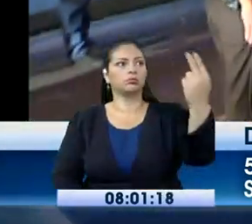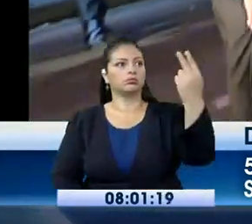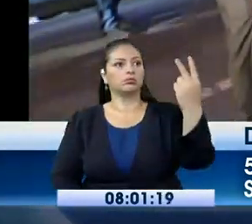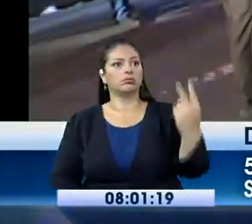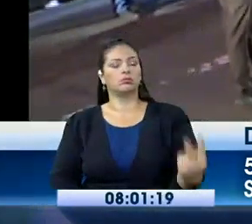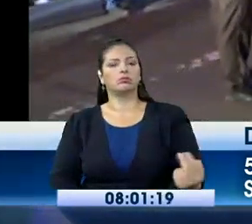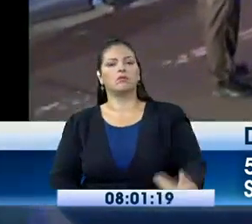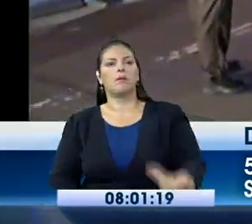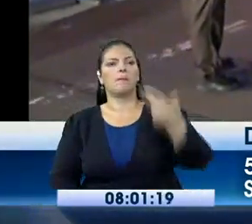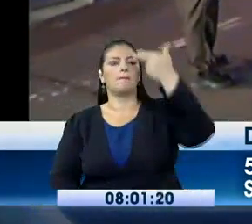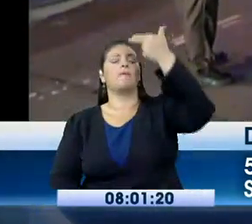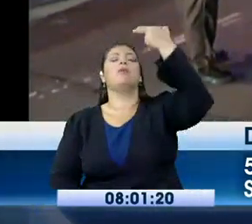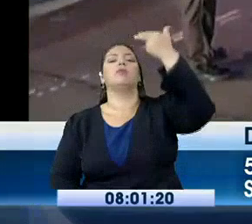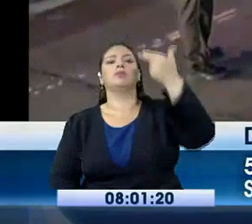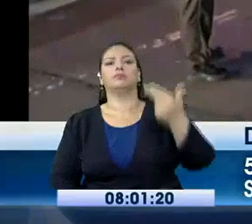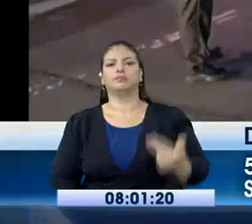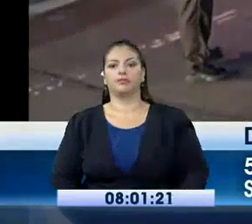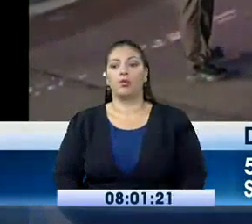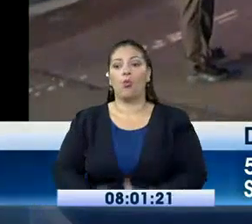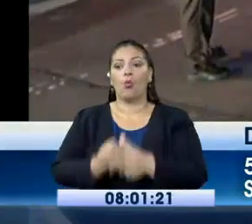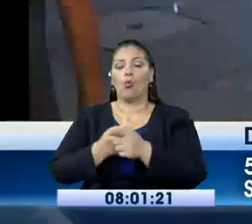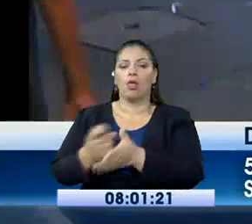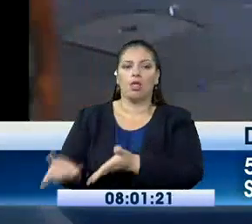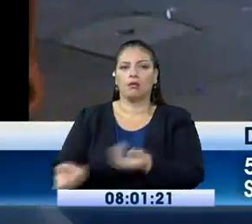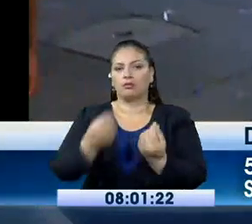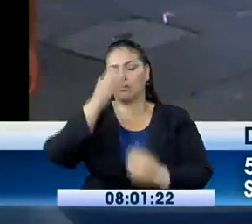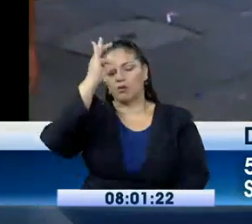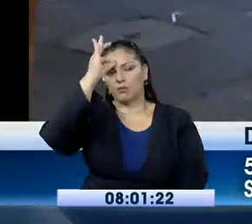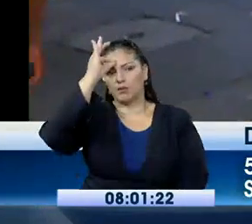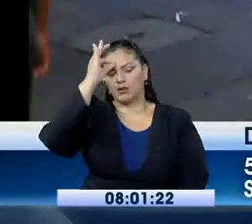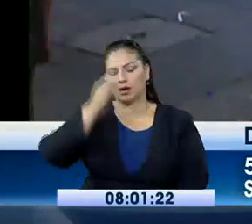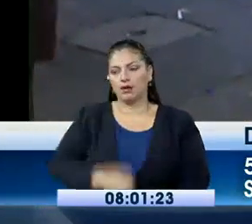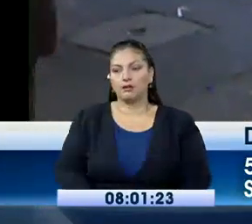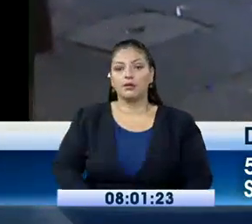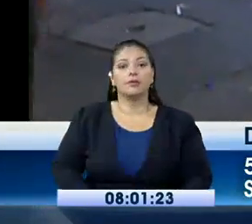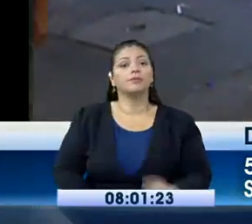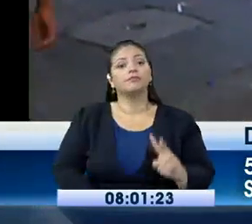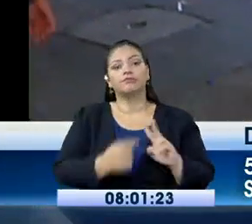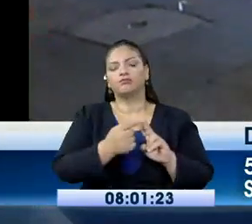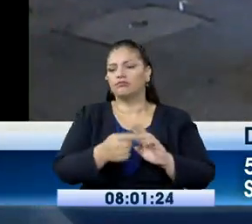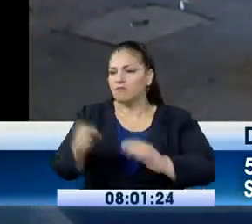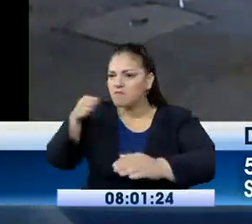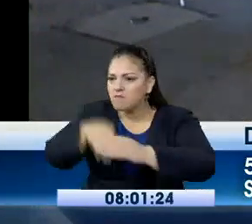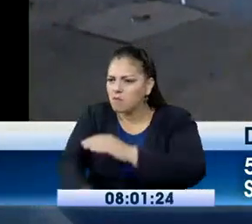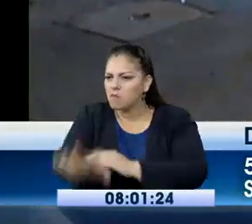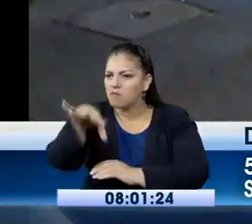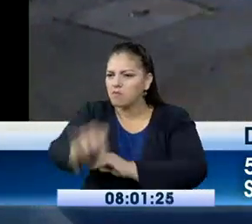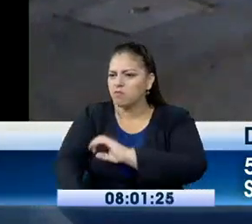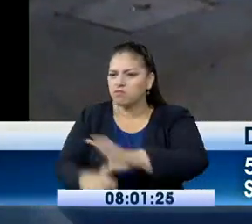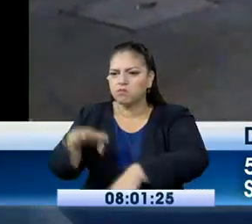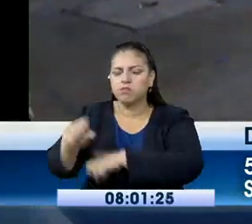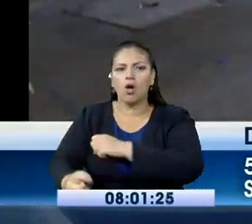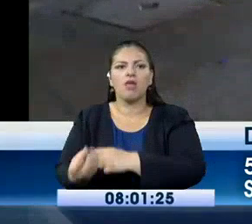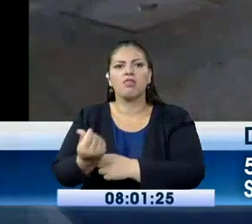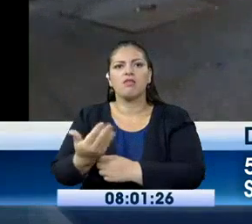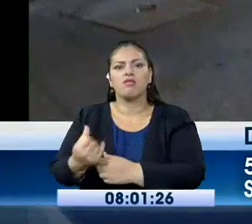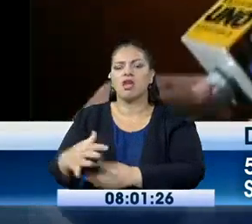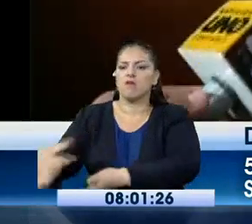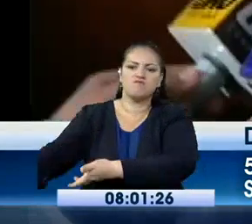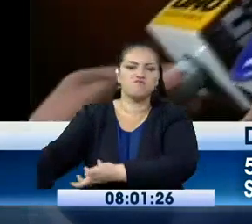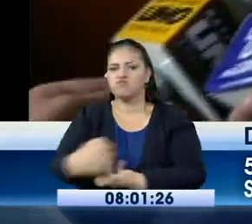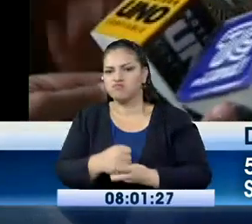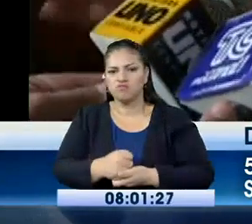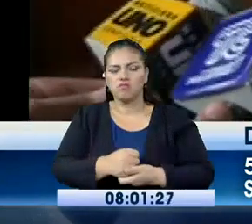y huyeron a bordo de una motocicleta, mientras que la víctima fue llevada a una casa asistencial.